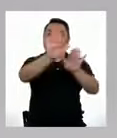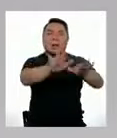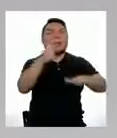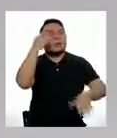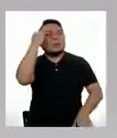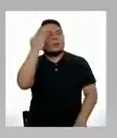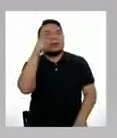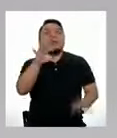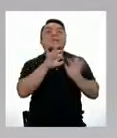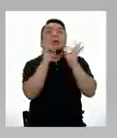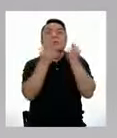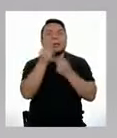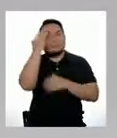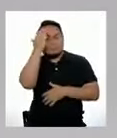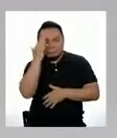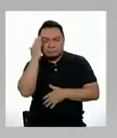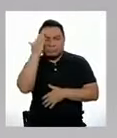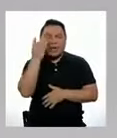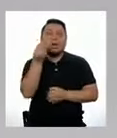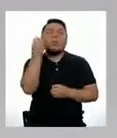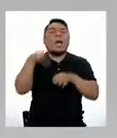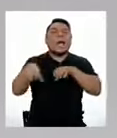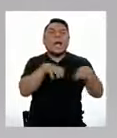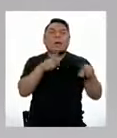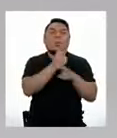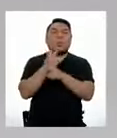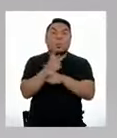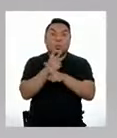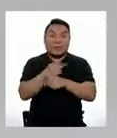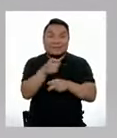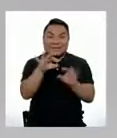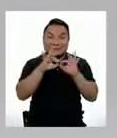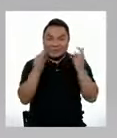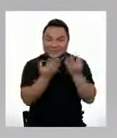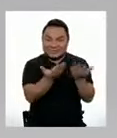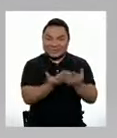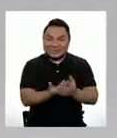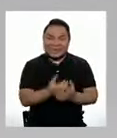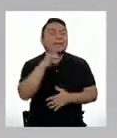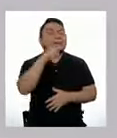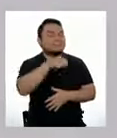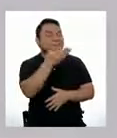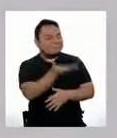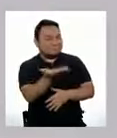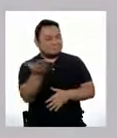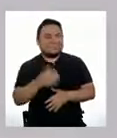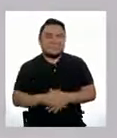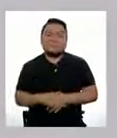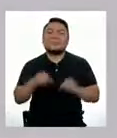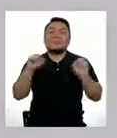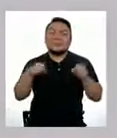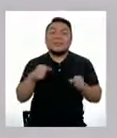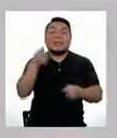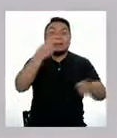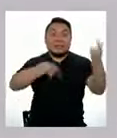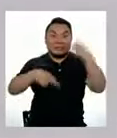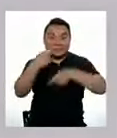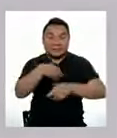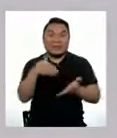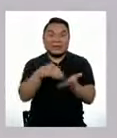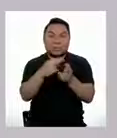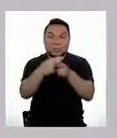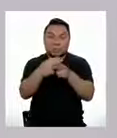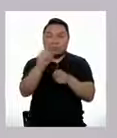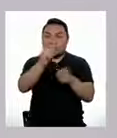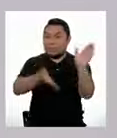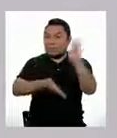y así conversan con sus familiares o con los adultos responsables que estén en casa? Por supuesto, Patti. Entonces regresamos en un ratito